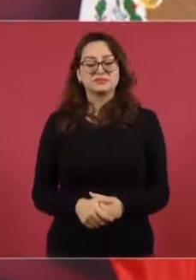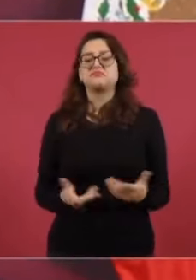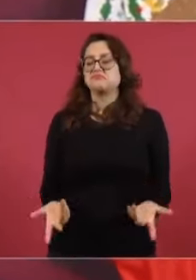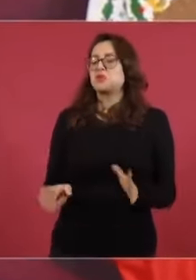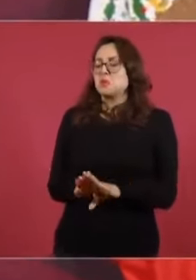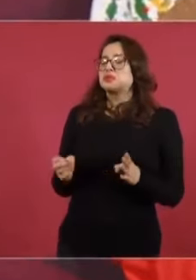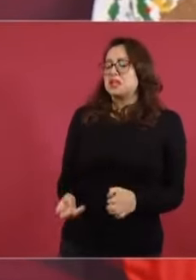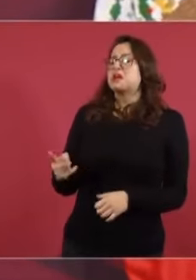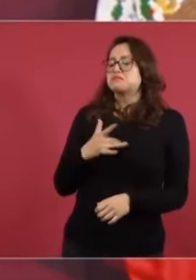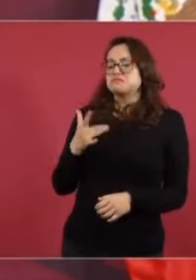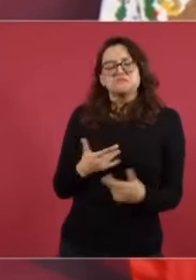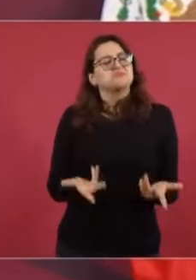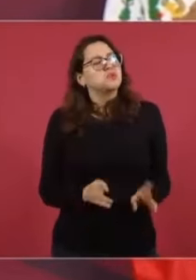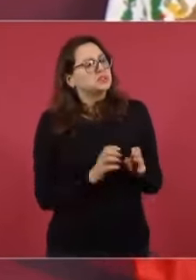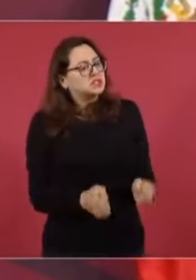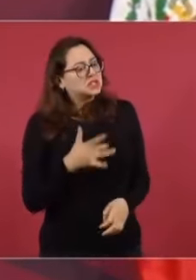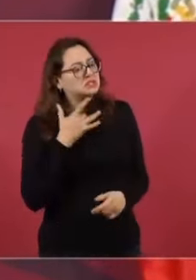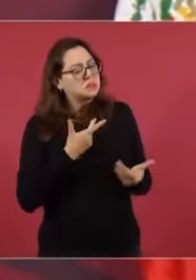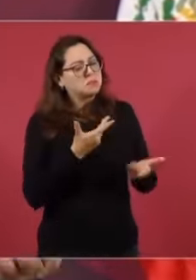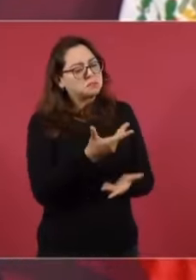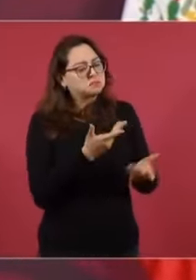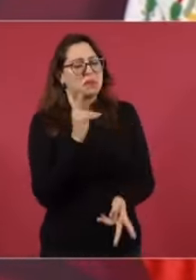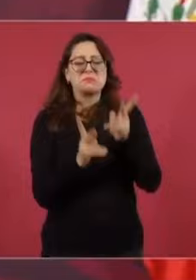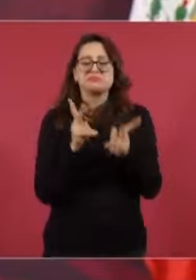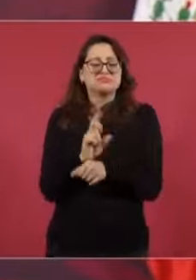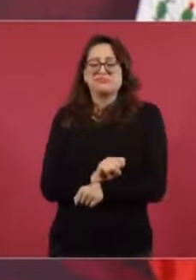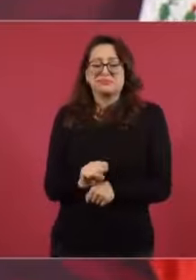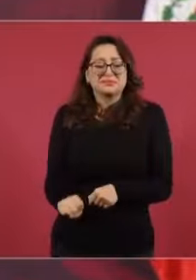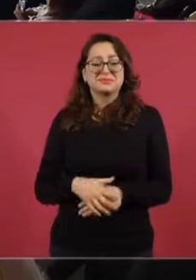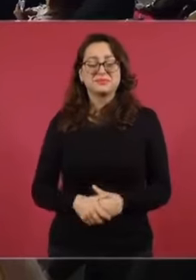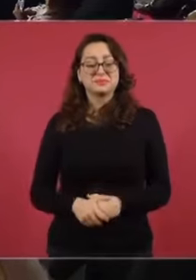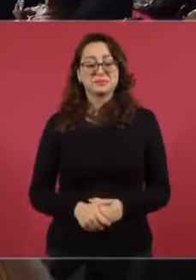cómo estás, y ella también me pregunta, y sobre eso platicamos.